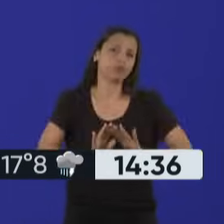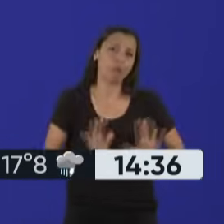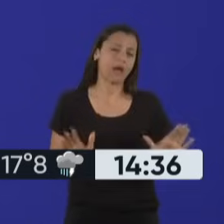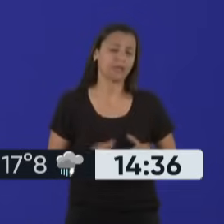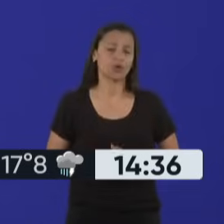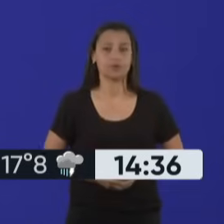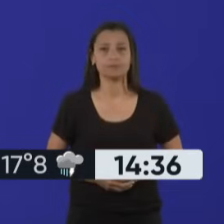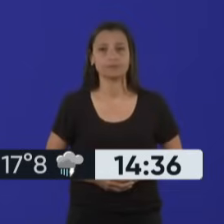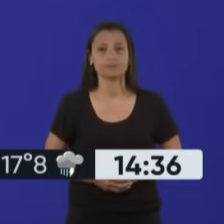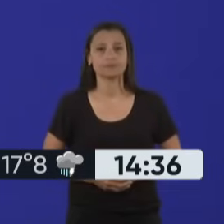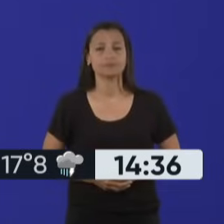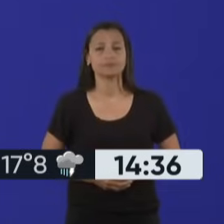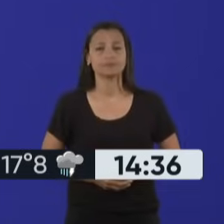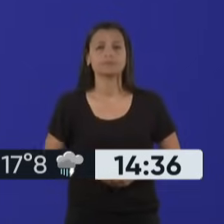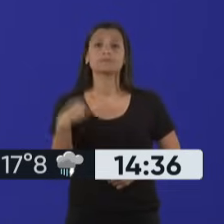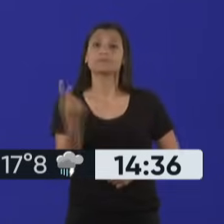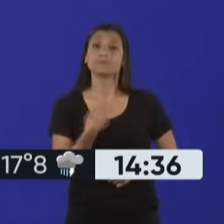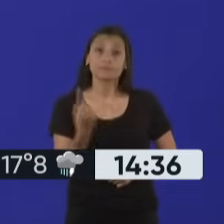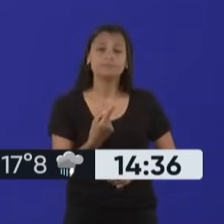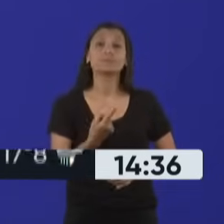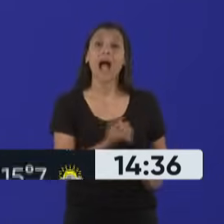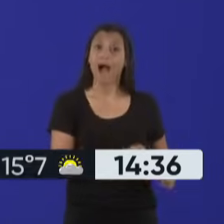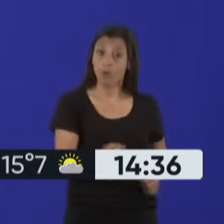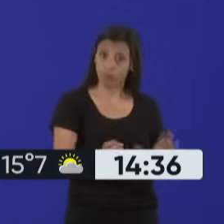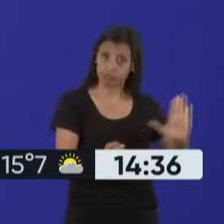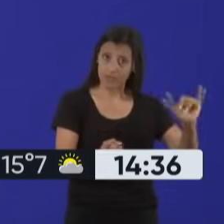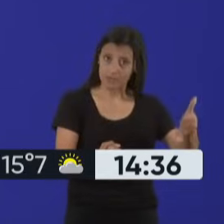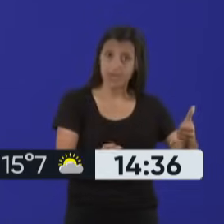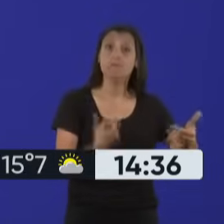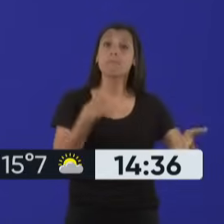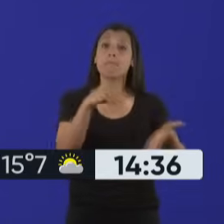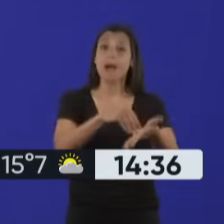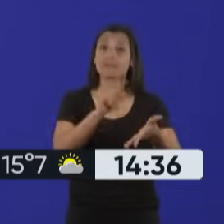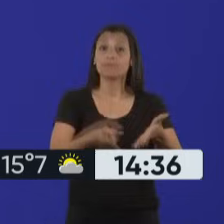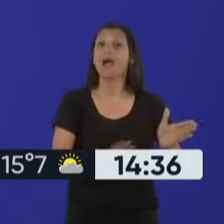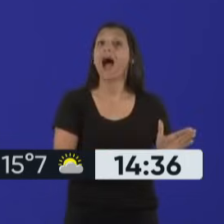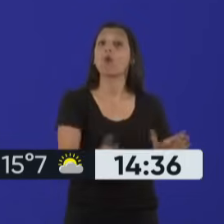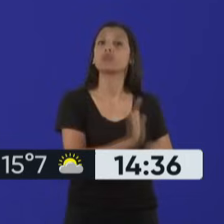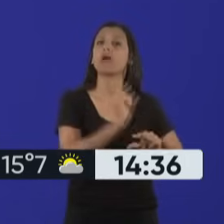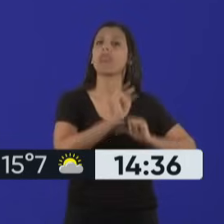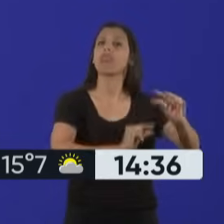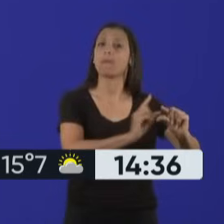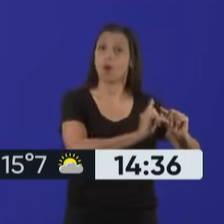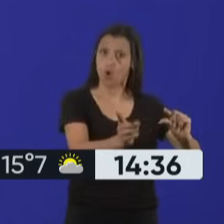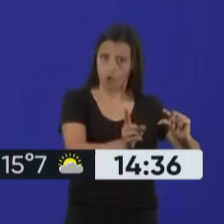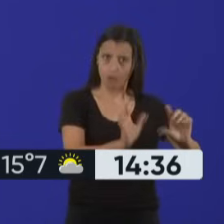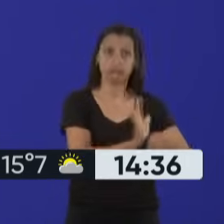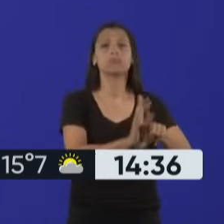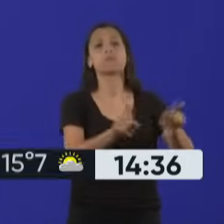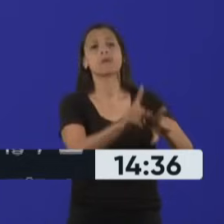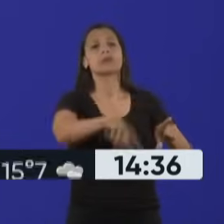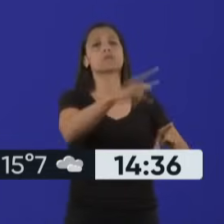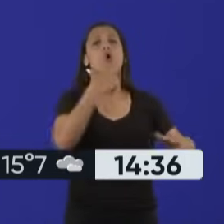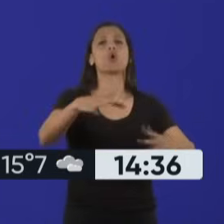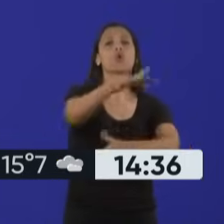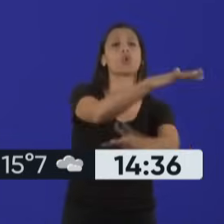automáticamente, no solo que además el ajuste no fue recesivo y como pronosticaban que